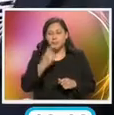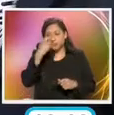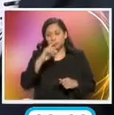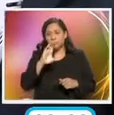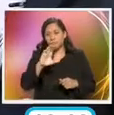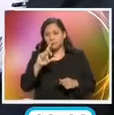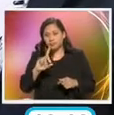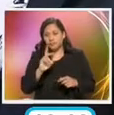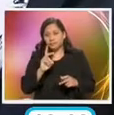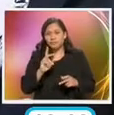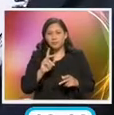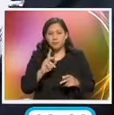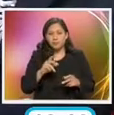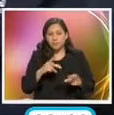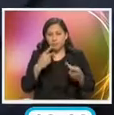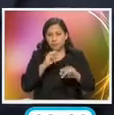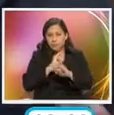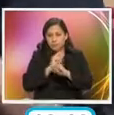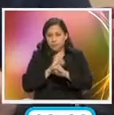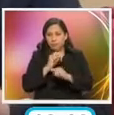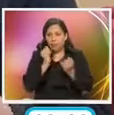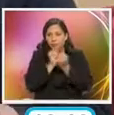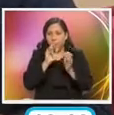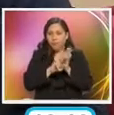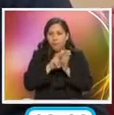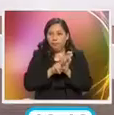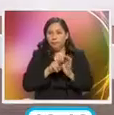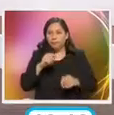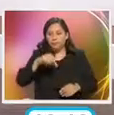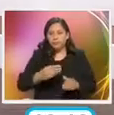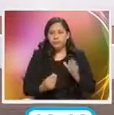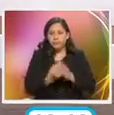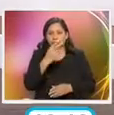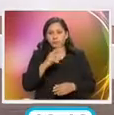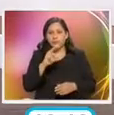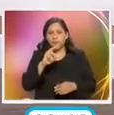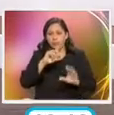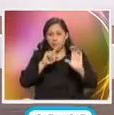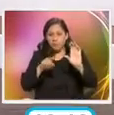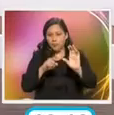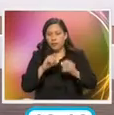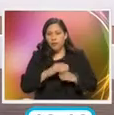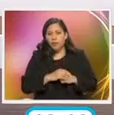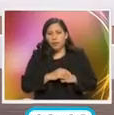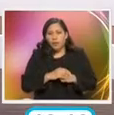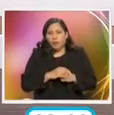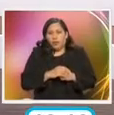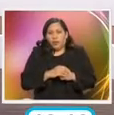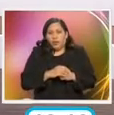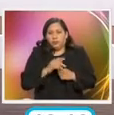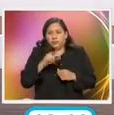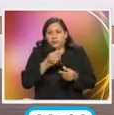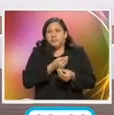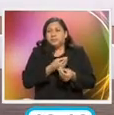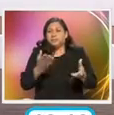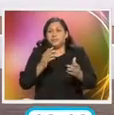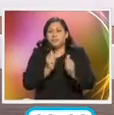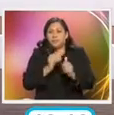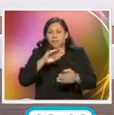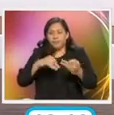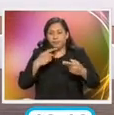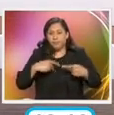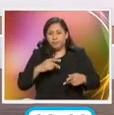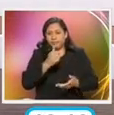plataformas digitales y pues de igual forma el video. Se lo estamos estrenando, aquí en tu ciudad están estrenando Claro esta que canción, sí. la están compartiendo con toda la Ciudad